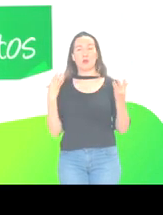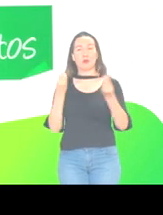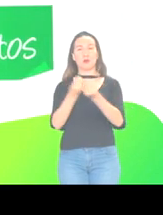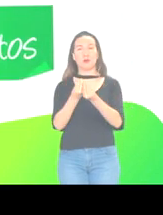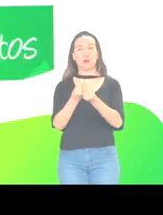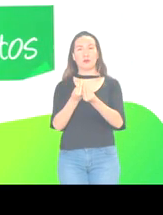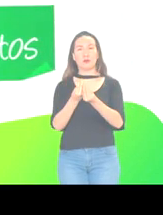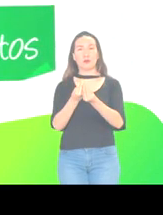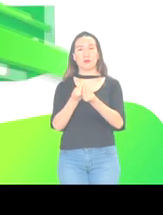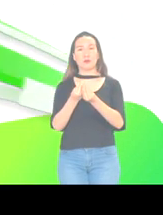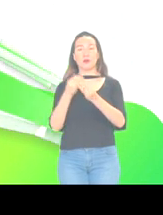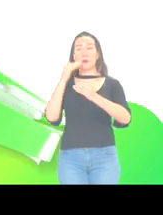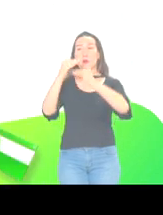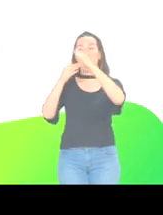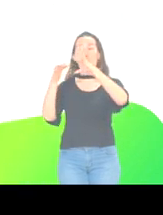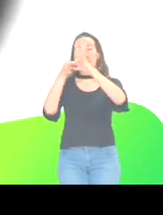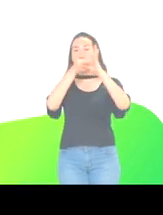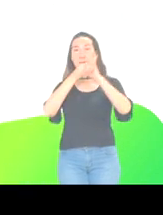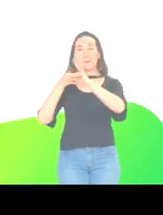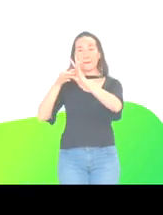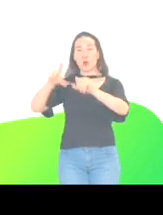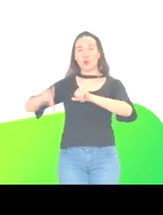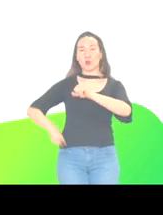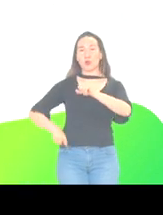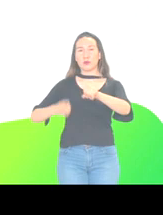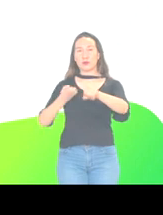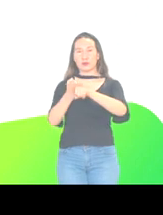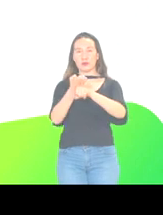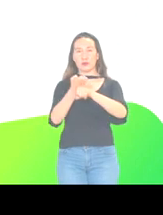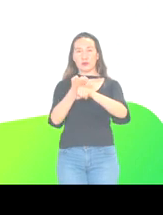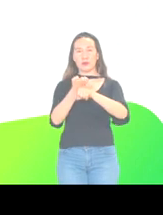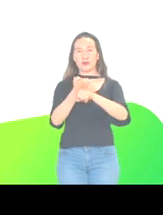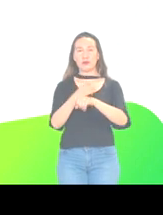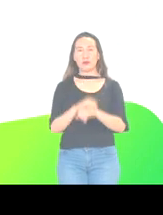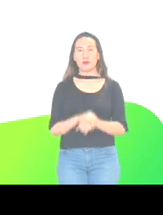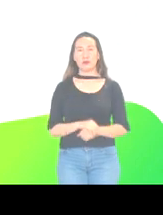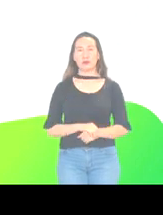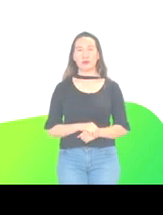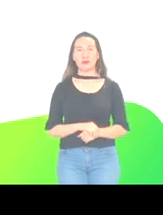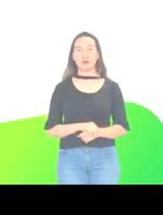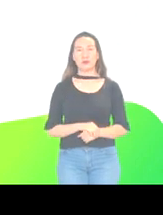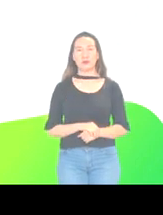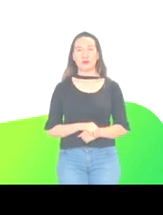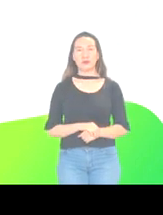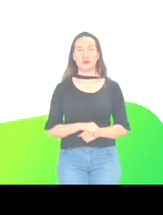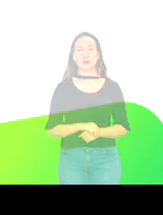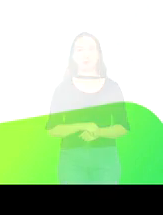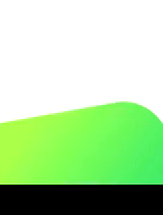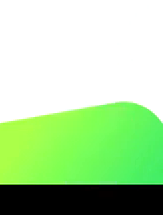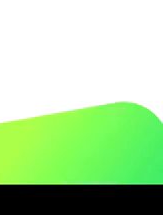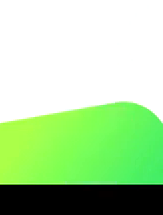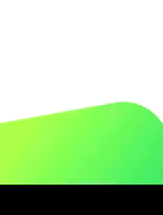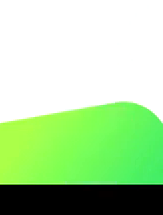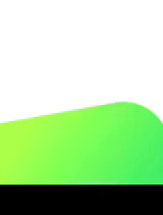hemos construido juntos. ¡Prosperemos juntos! Gobierno del Estado.